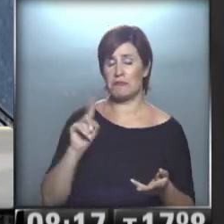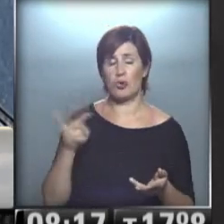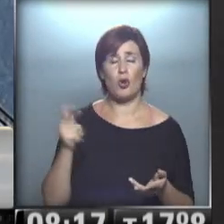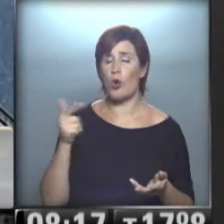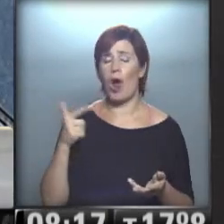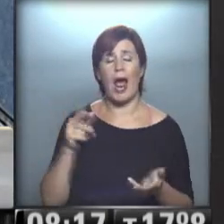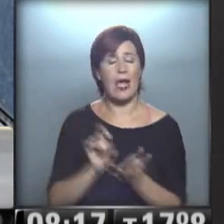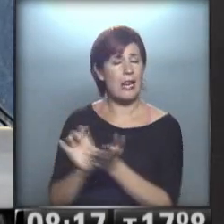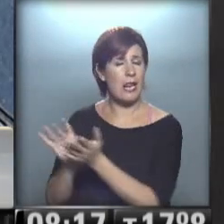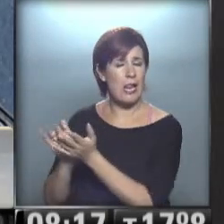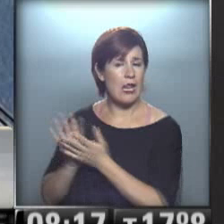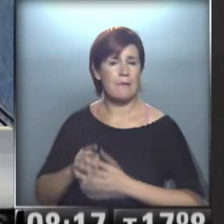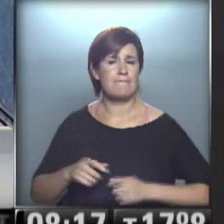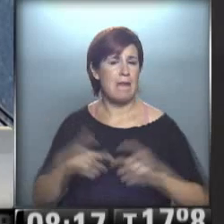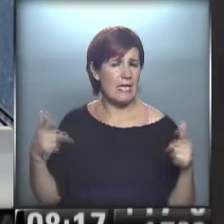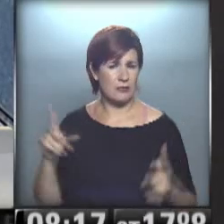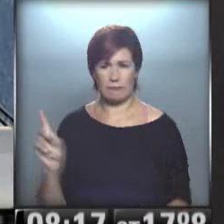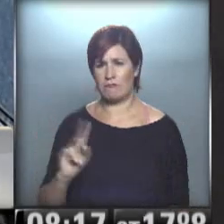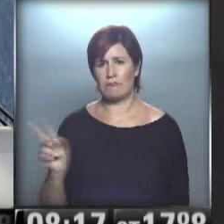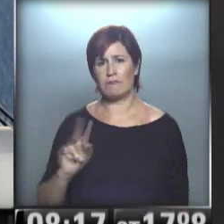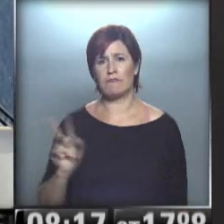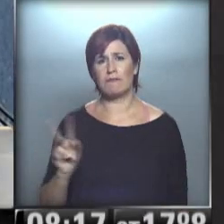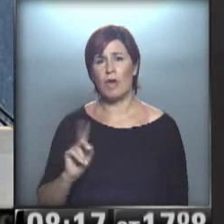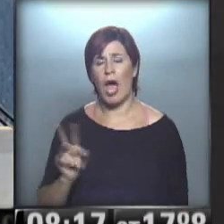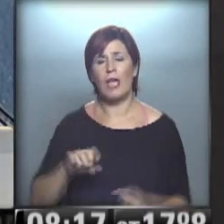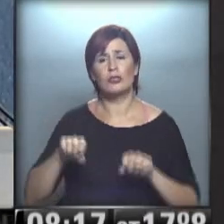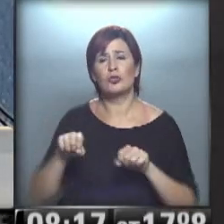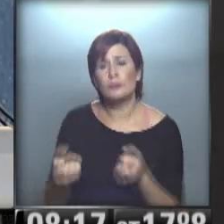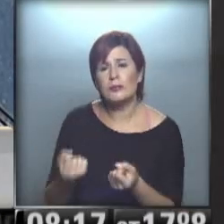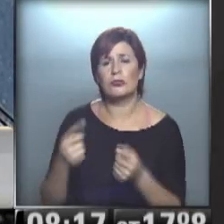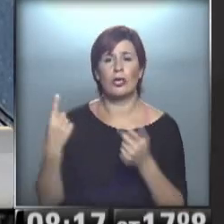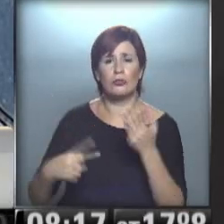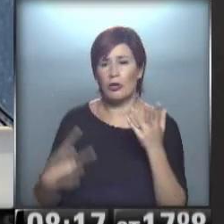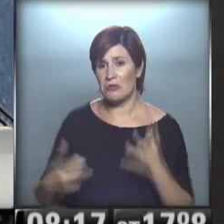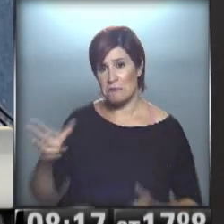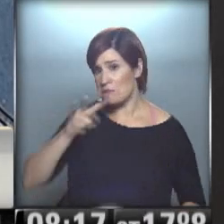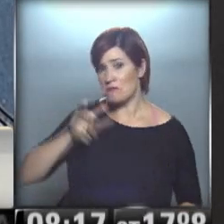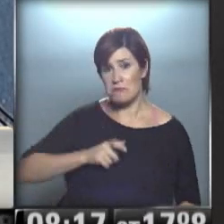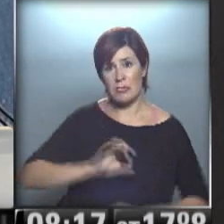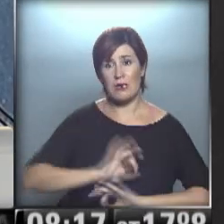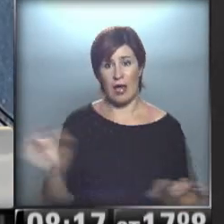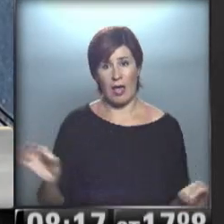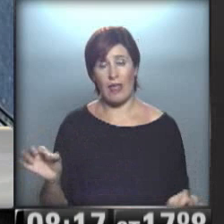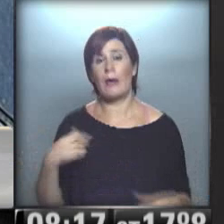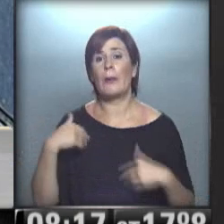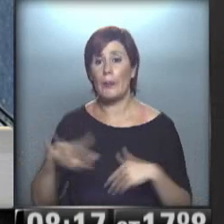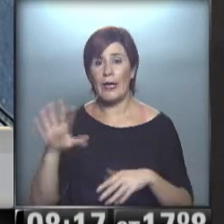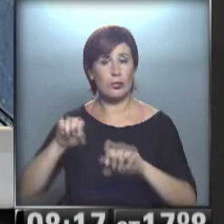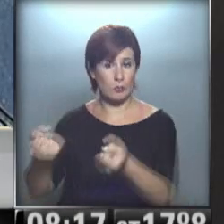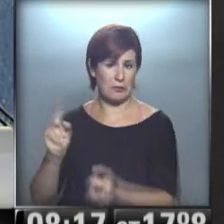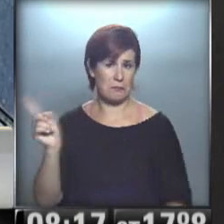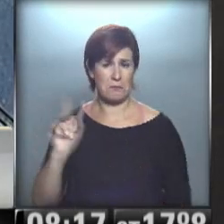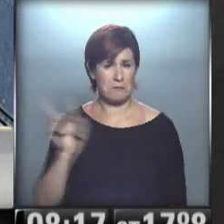menos, la existencia de suspensiones debidamente comunicadas. Y esto lo hacemos a través